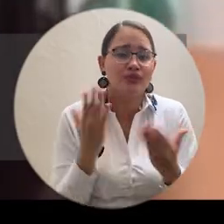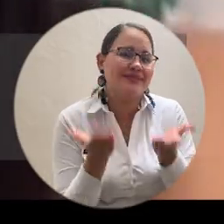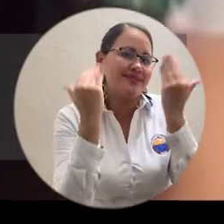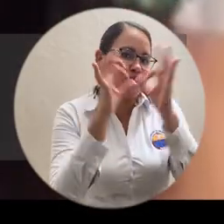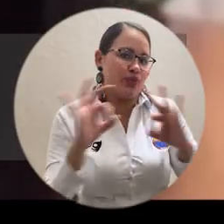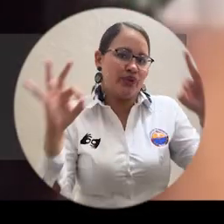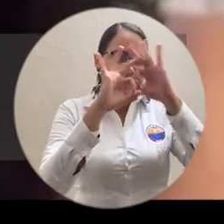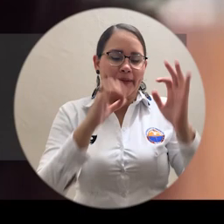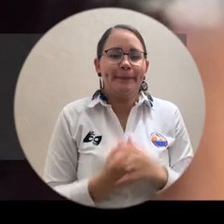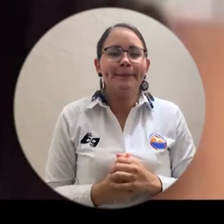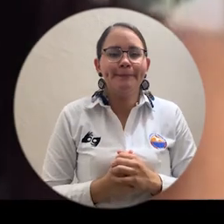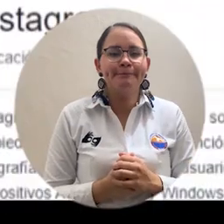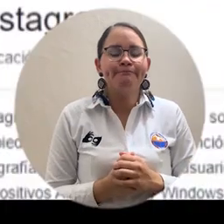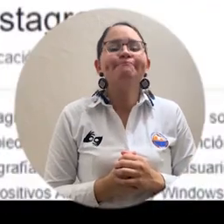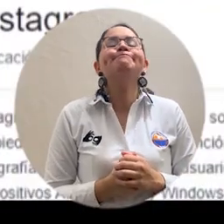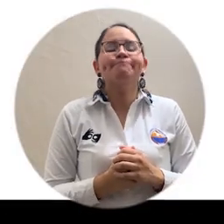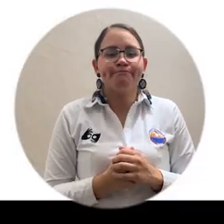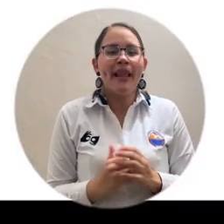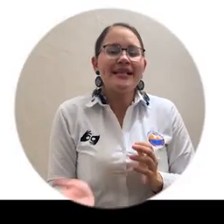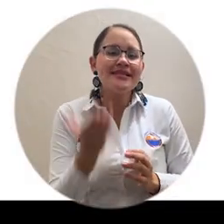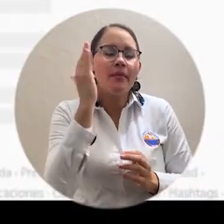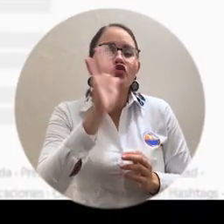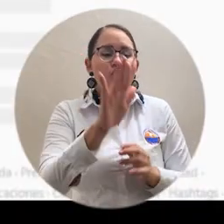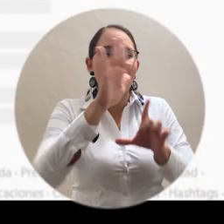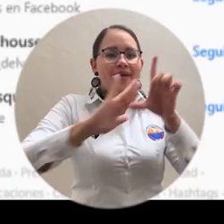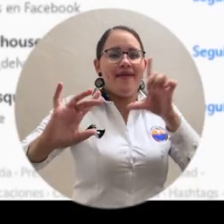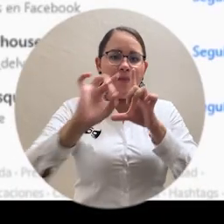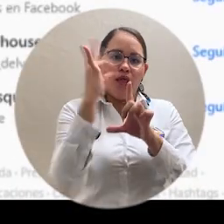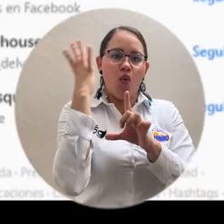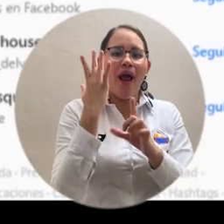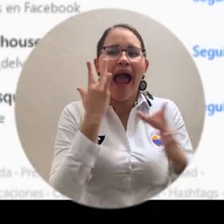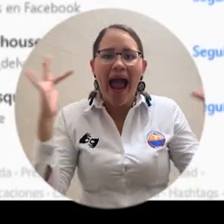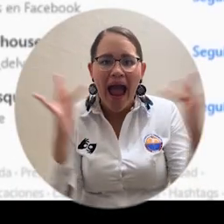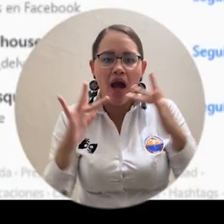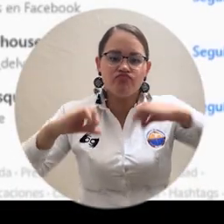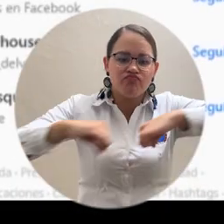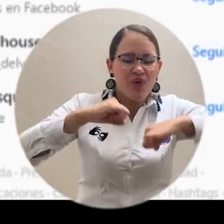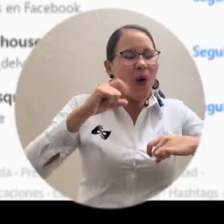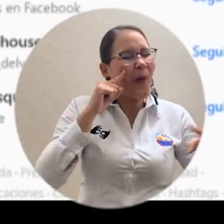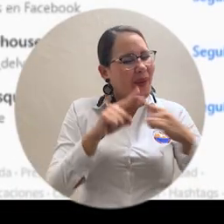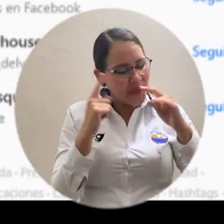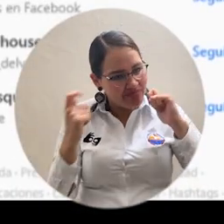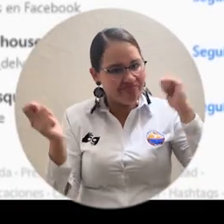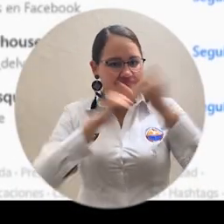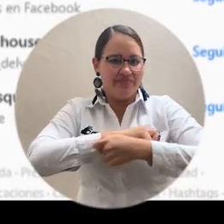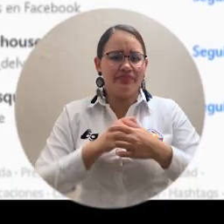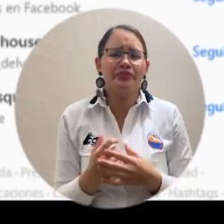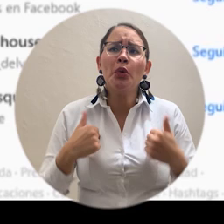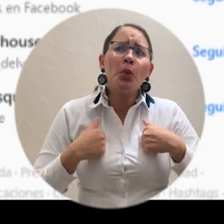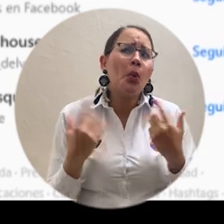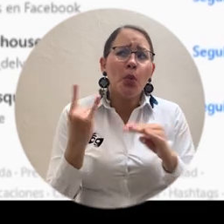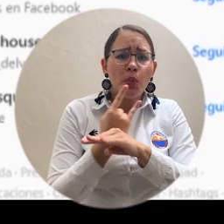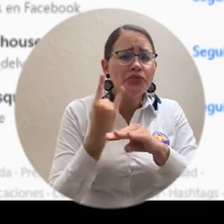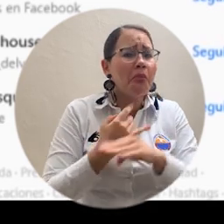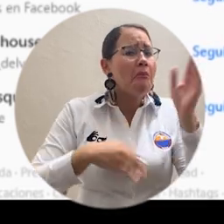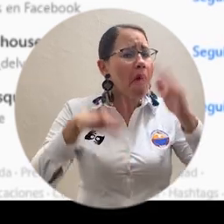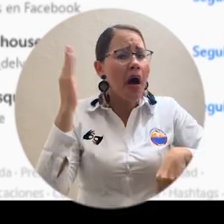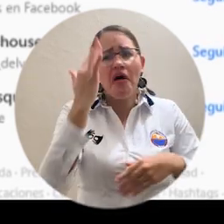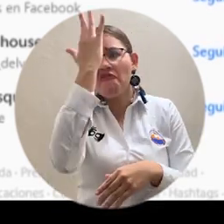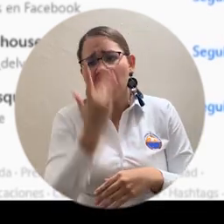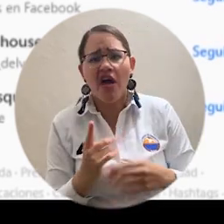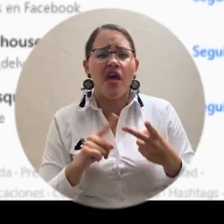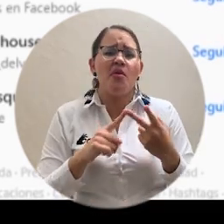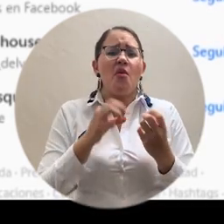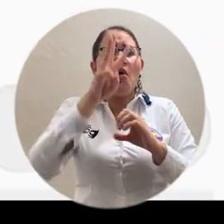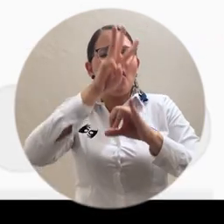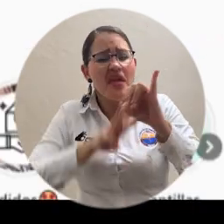a encontrarnos con ellos por medios digitales, ha sido todo un proceso de transformación. Estamos haciendo por plataformas como Facebook, como Instagram, como WhatsApp, ya que han